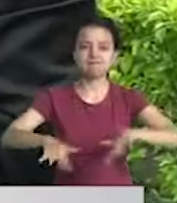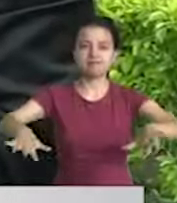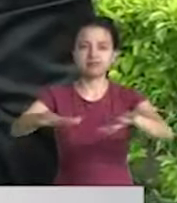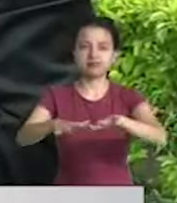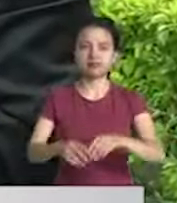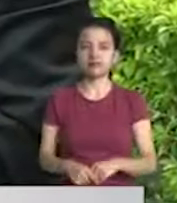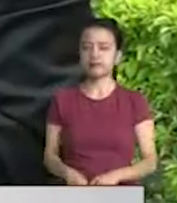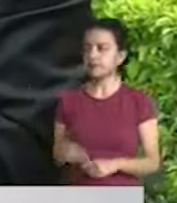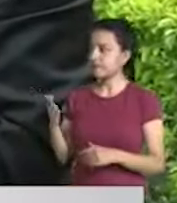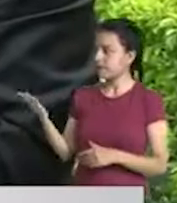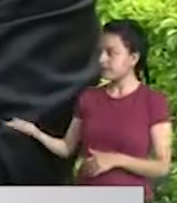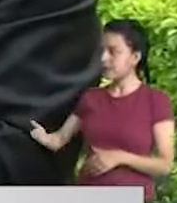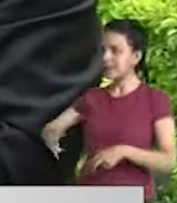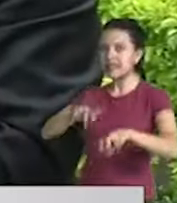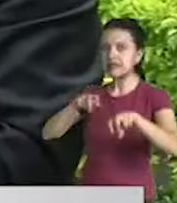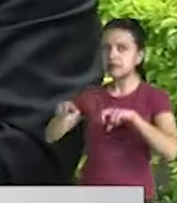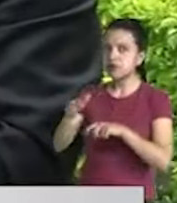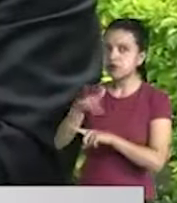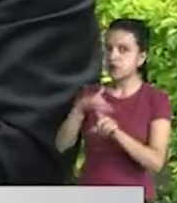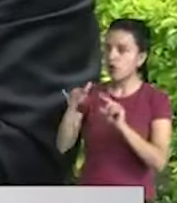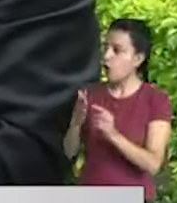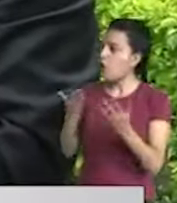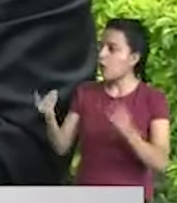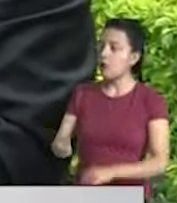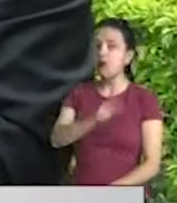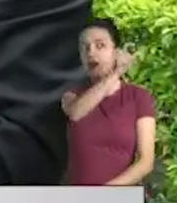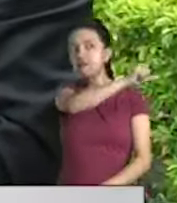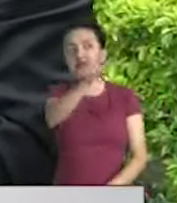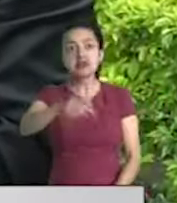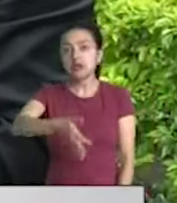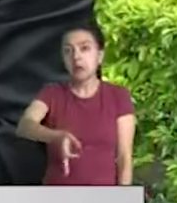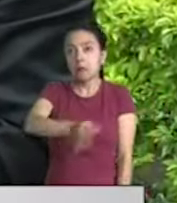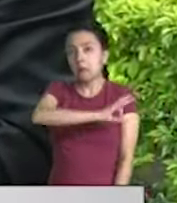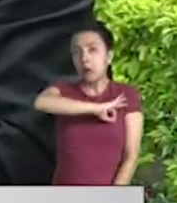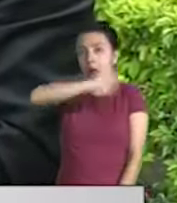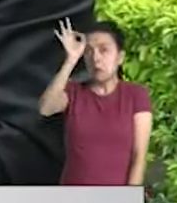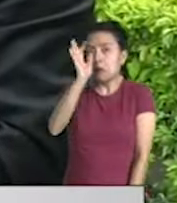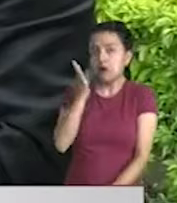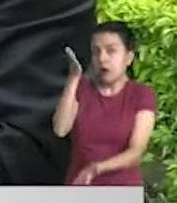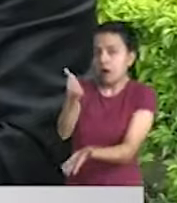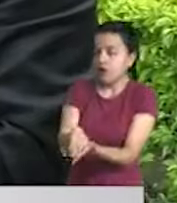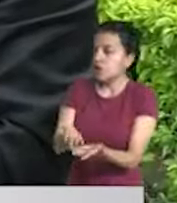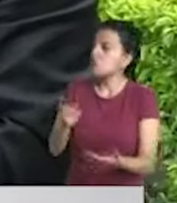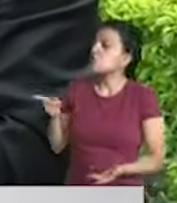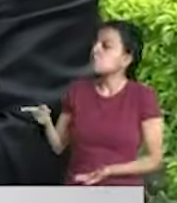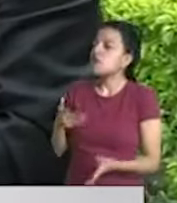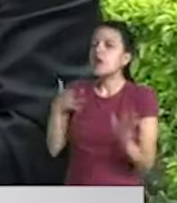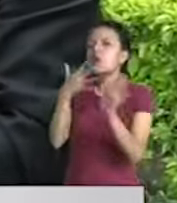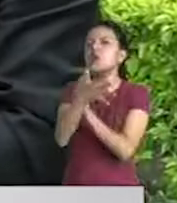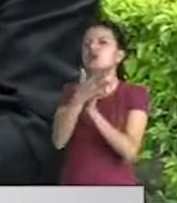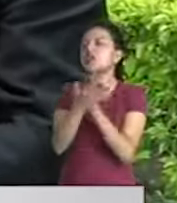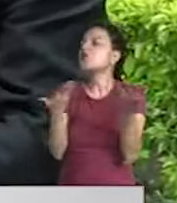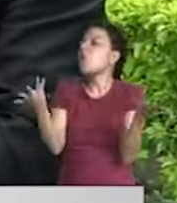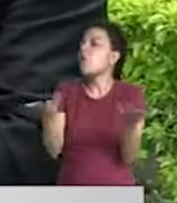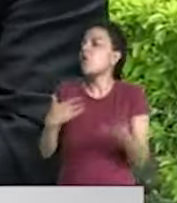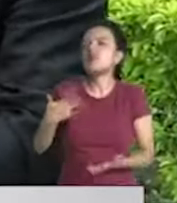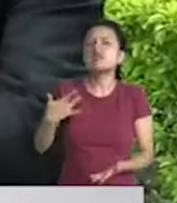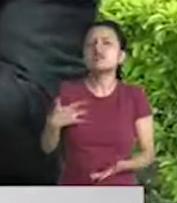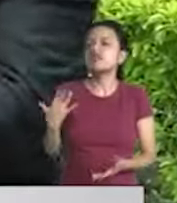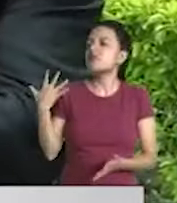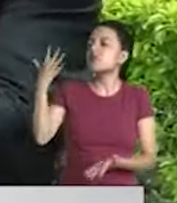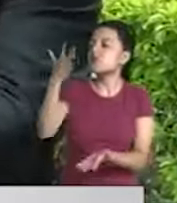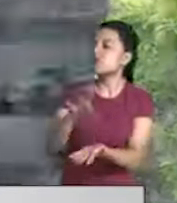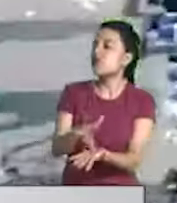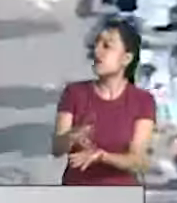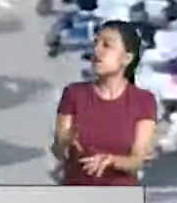Tránsito vehicular, pongamos en contexto un poco a las personas que no han transitado por ese sector de Kennedy, ¿cómo es prácticamente imposible andar, ¿no? Es imposible porque